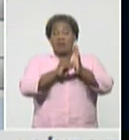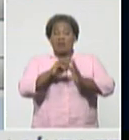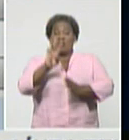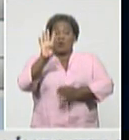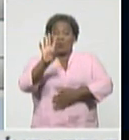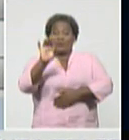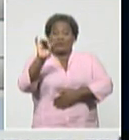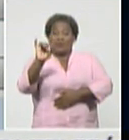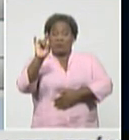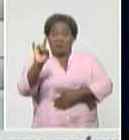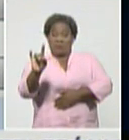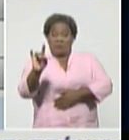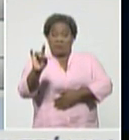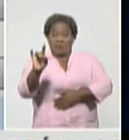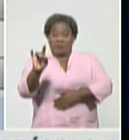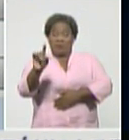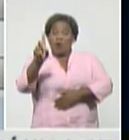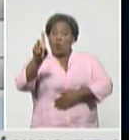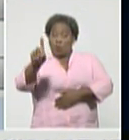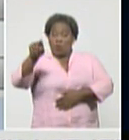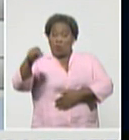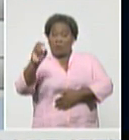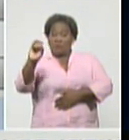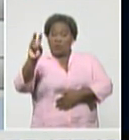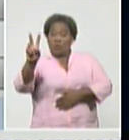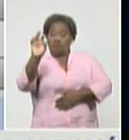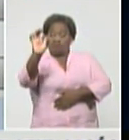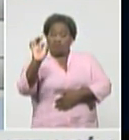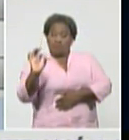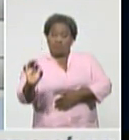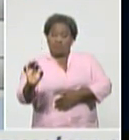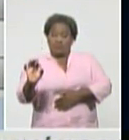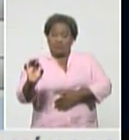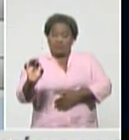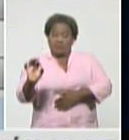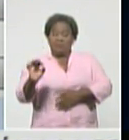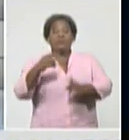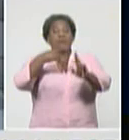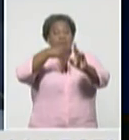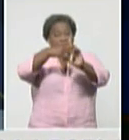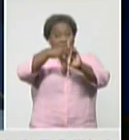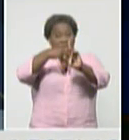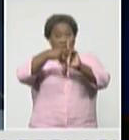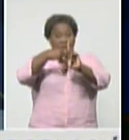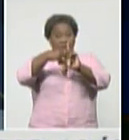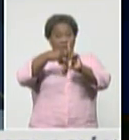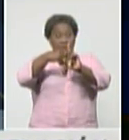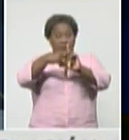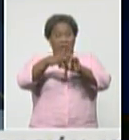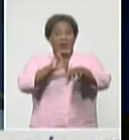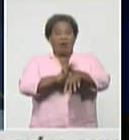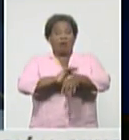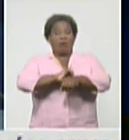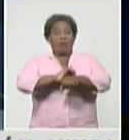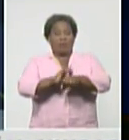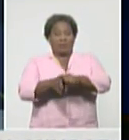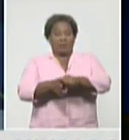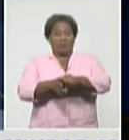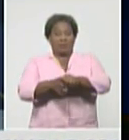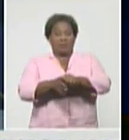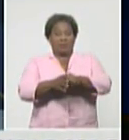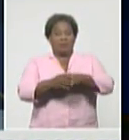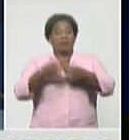2.469, el 1,02%, resultaron positivas a la COVID-19.